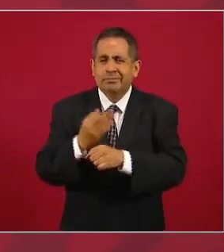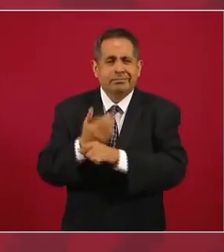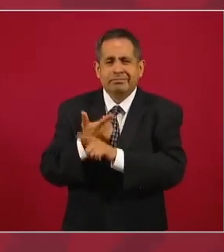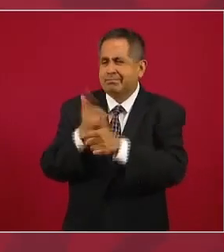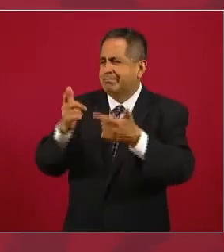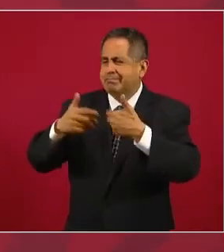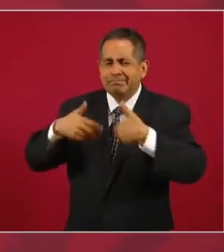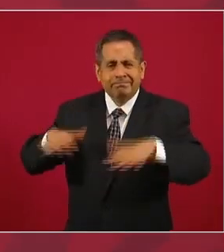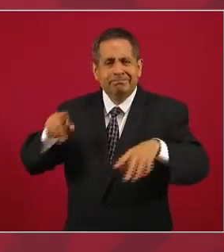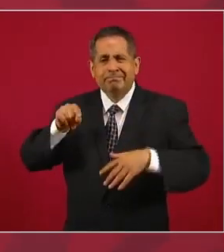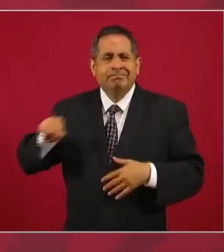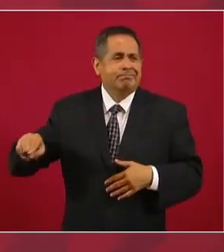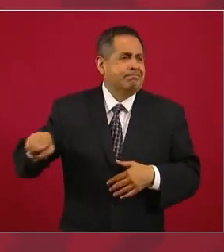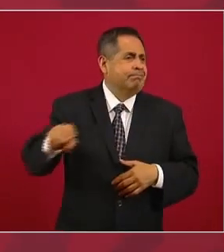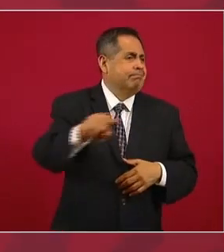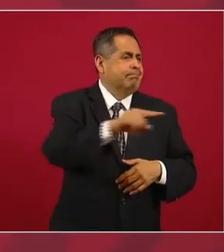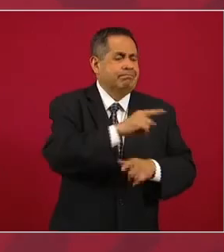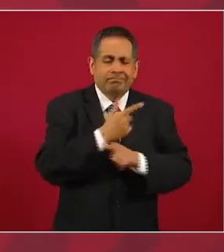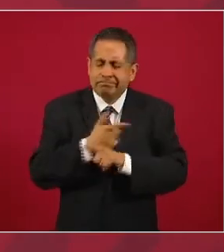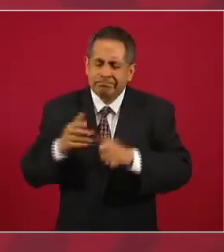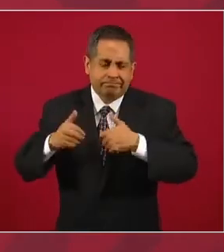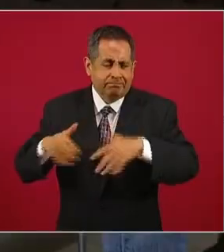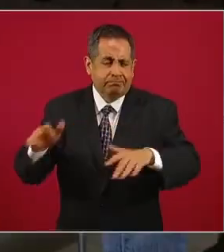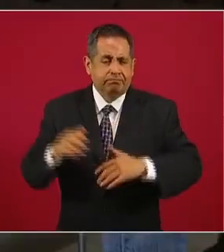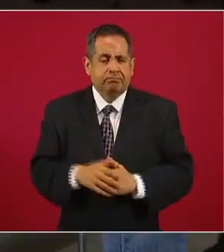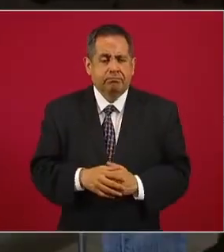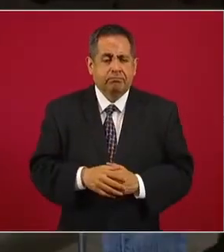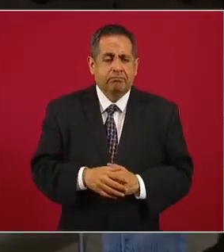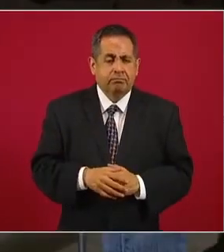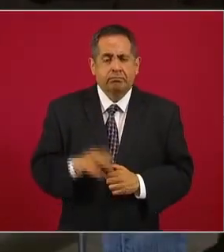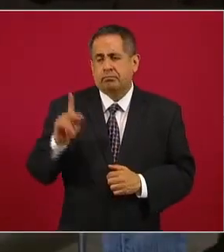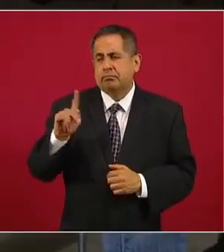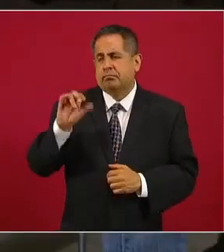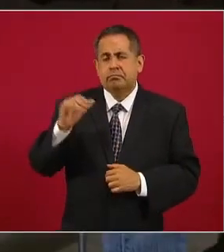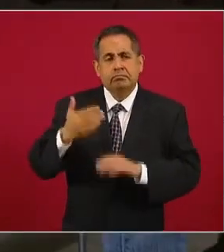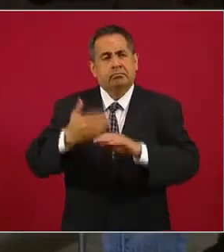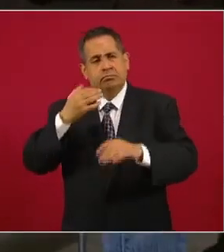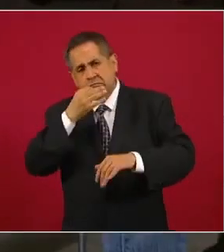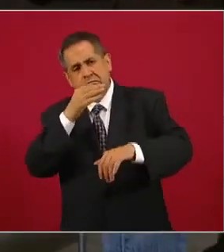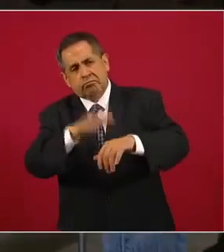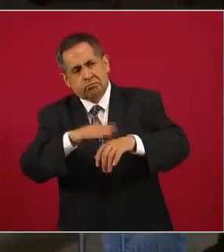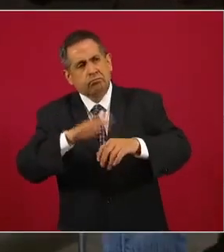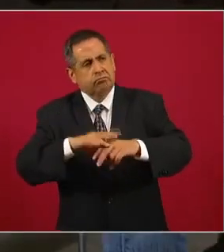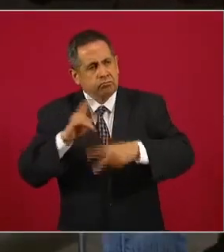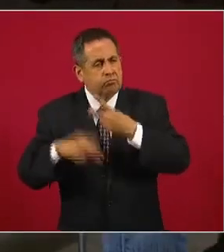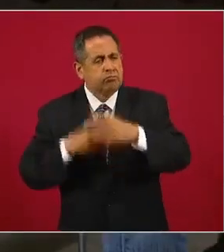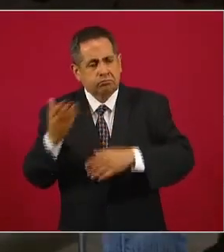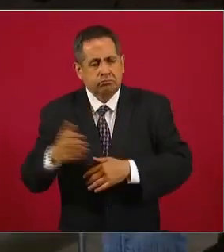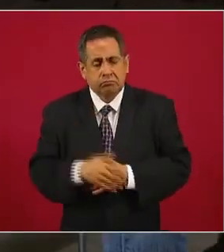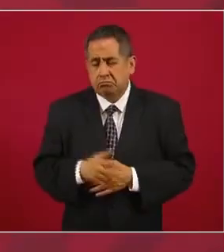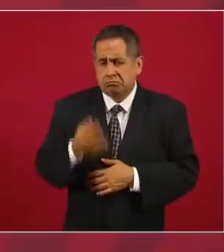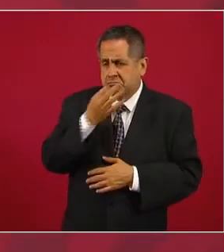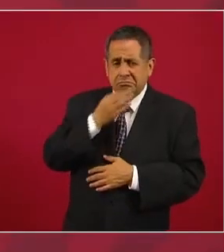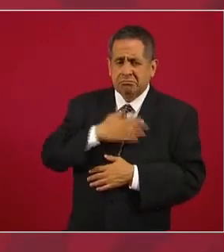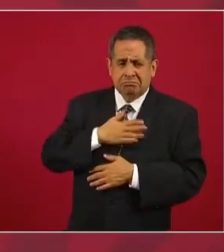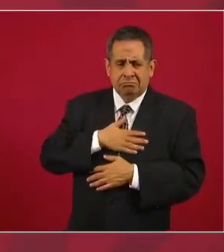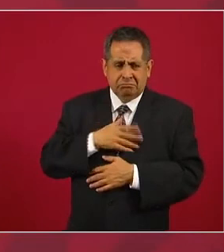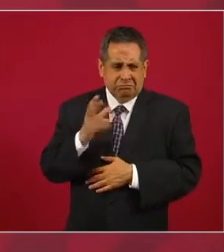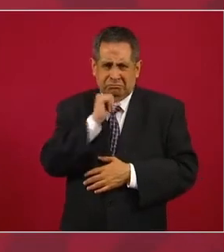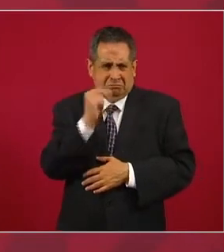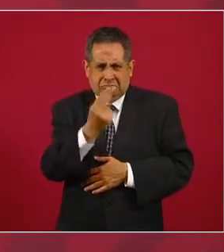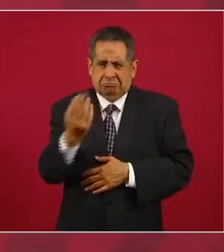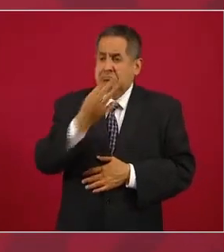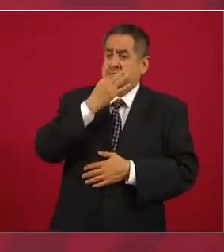libertades. No, me refiero a si le anticipó que lo iba a hacer, pues. No. Además, no tiene por